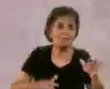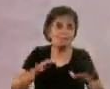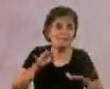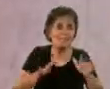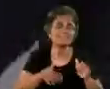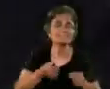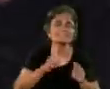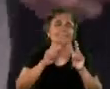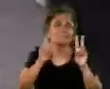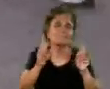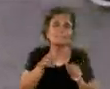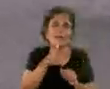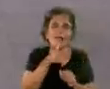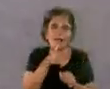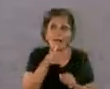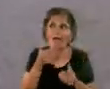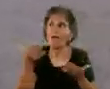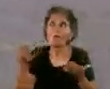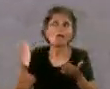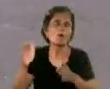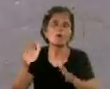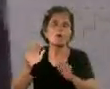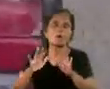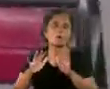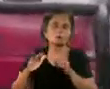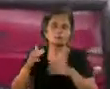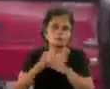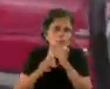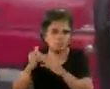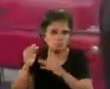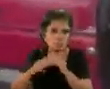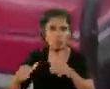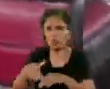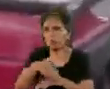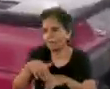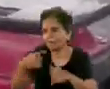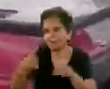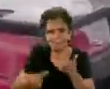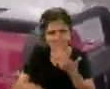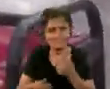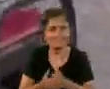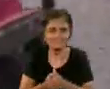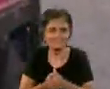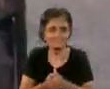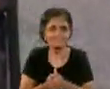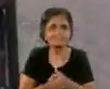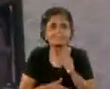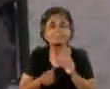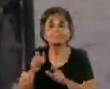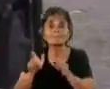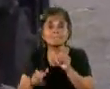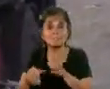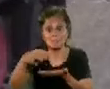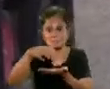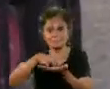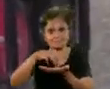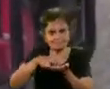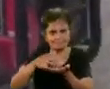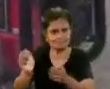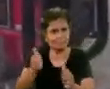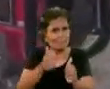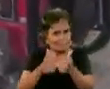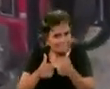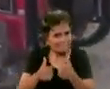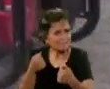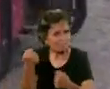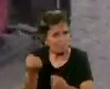de infraestructura. ¿Cuál es la importancia que el vecino se acerque a los centros de atención? La importancia radica en que